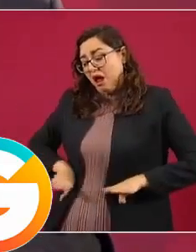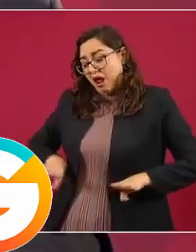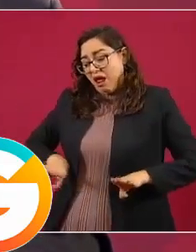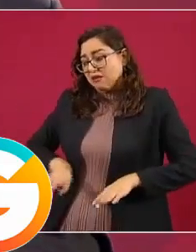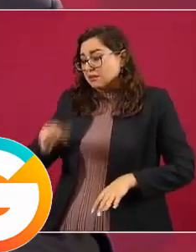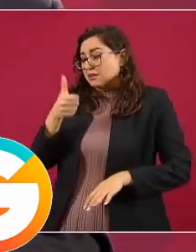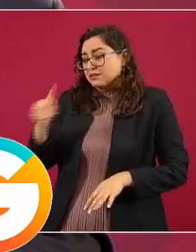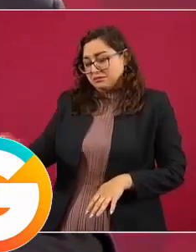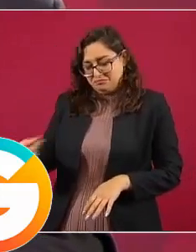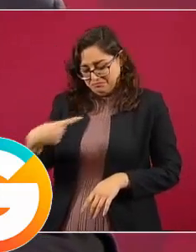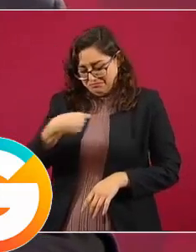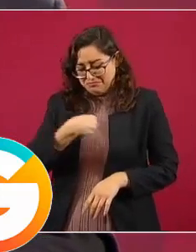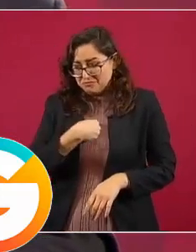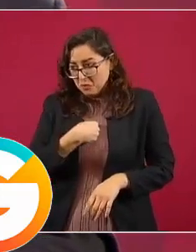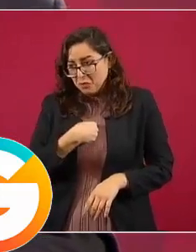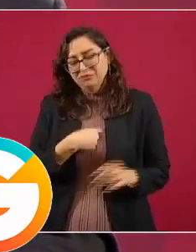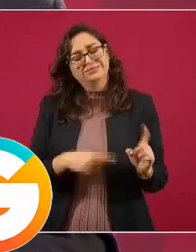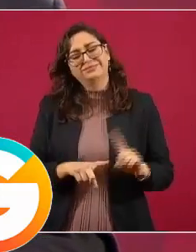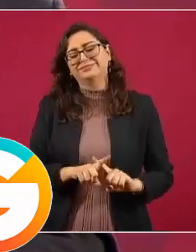tengo esos gustos.